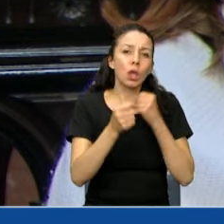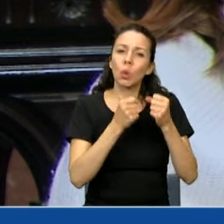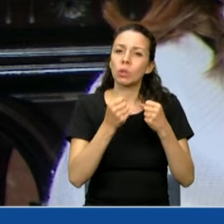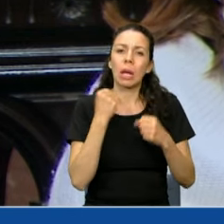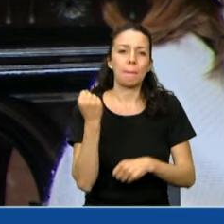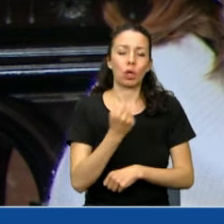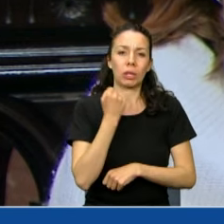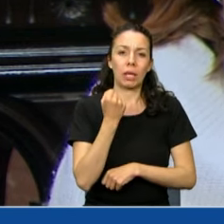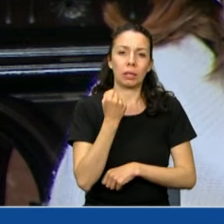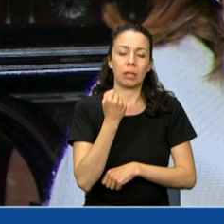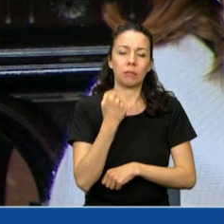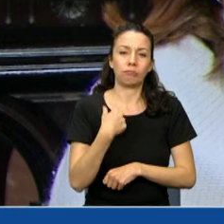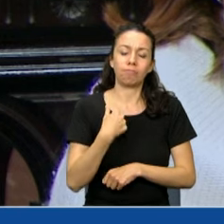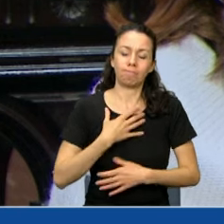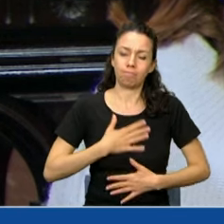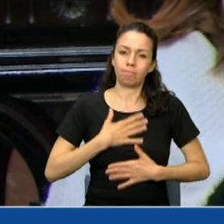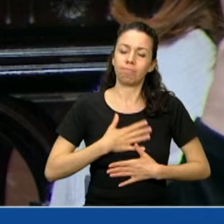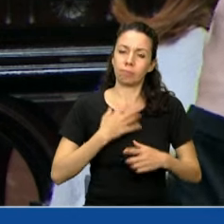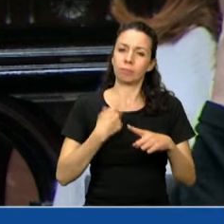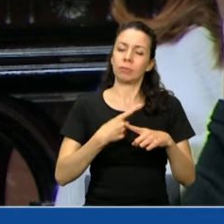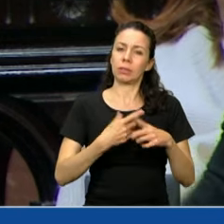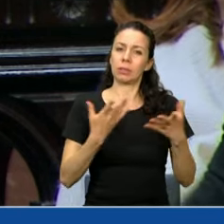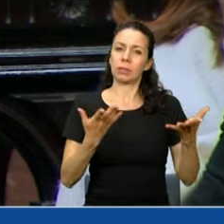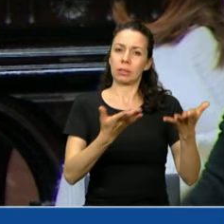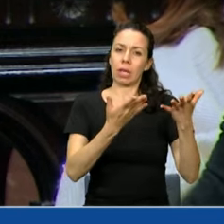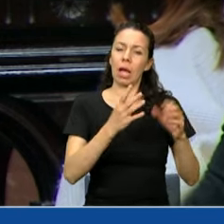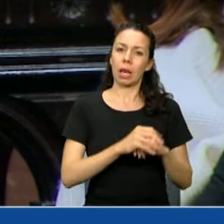yo celebro celebro